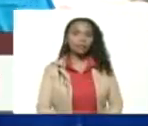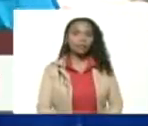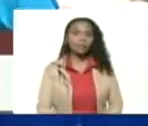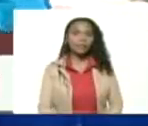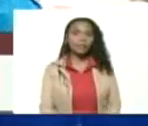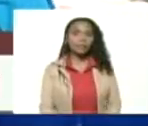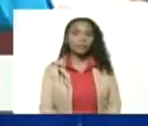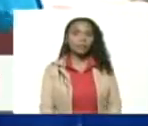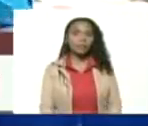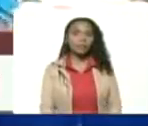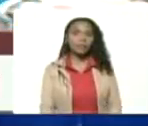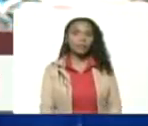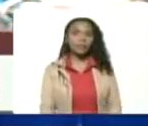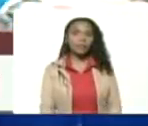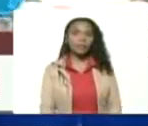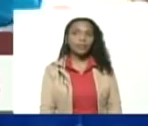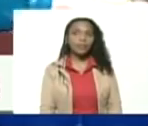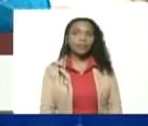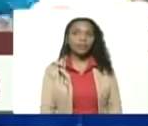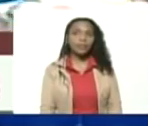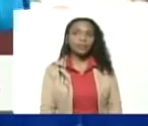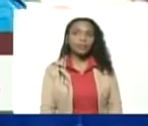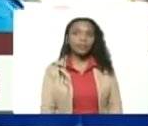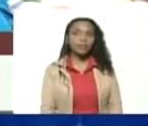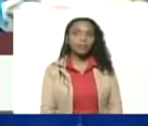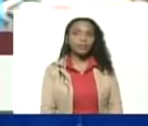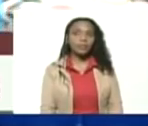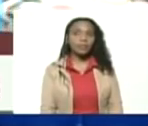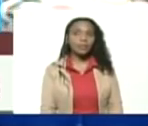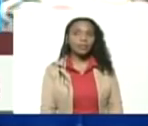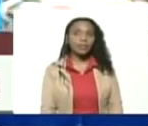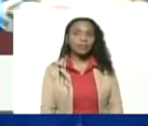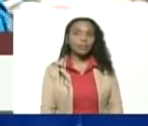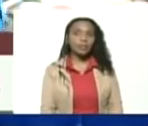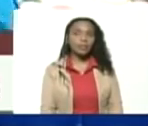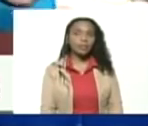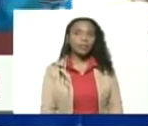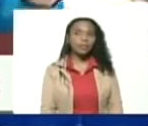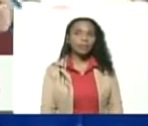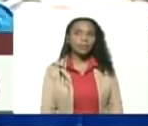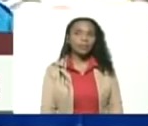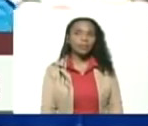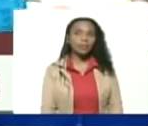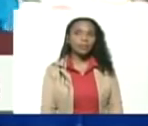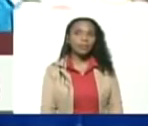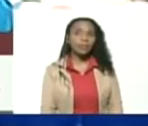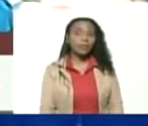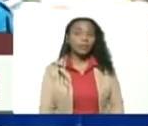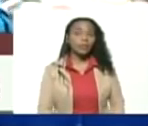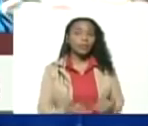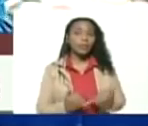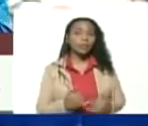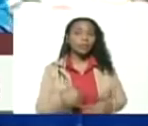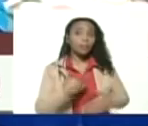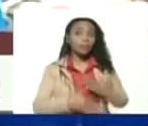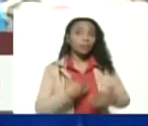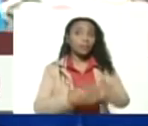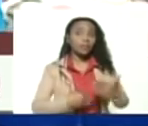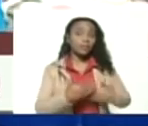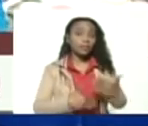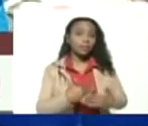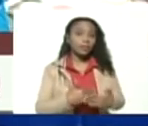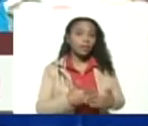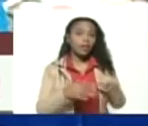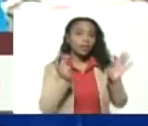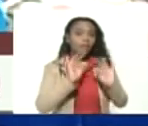La misma guerra económica nos llevó a sanear cosas que había que sanear en el país. Saneado. Ahora es producir.